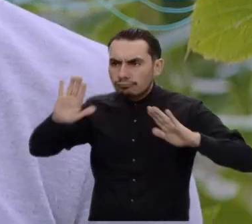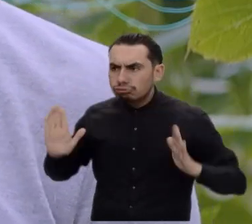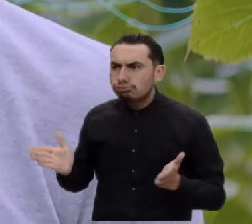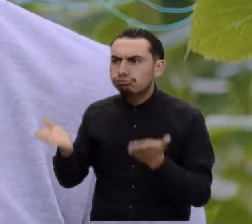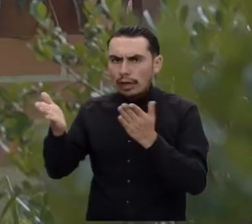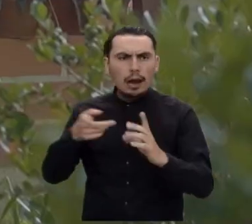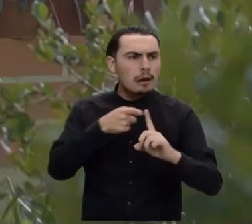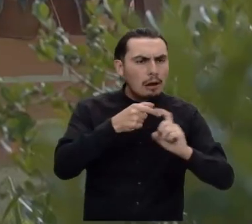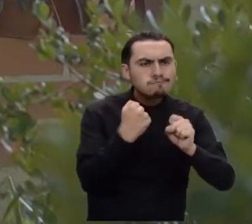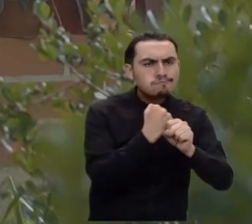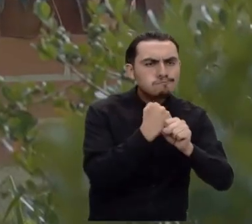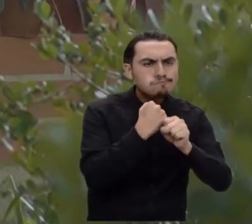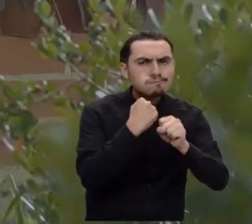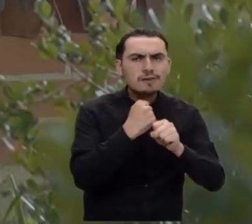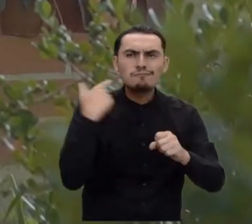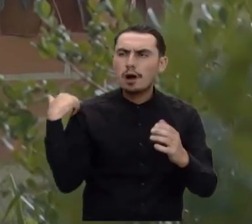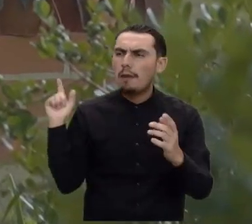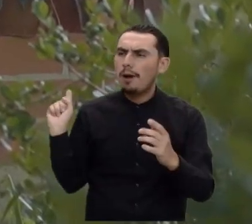mi familia.